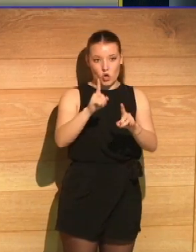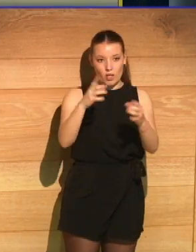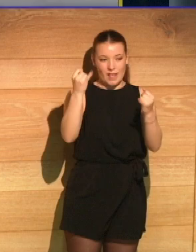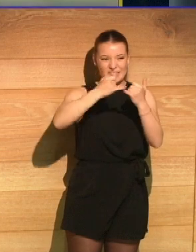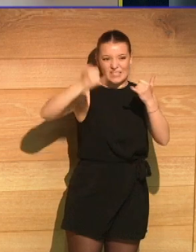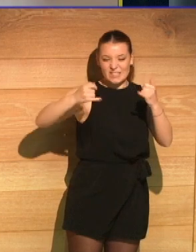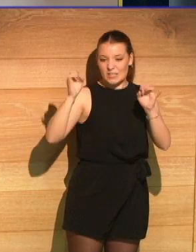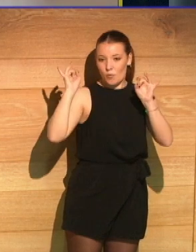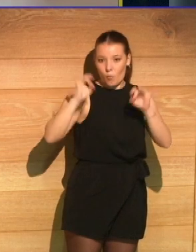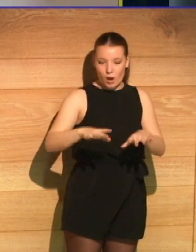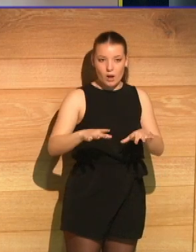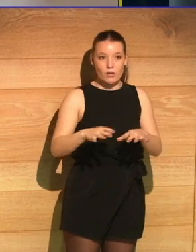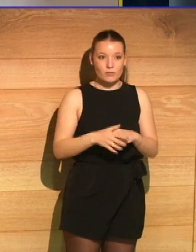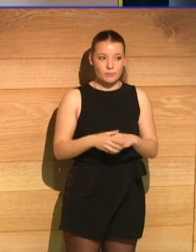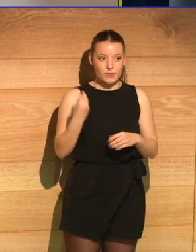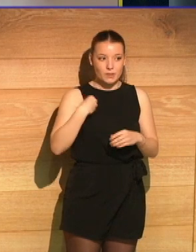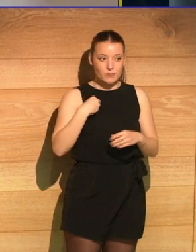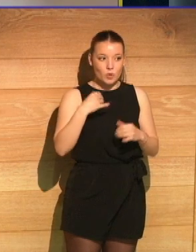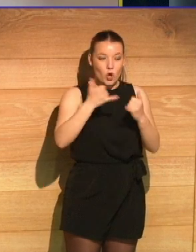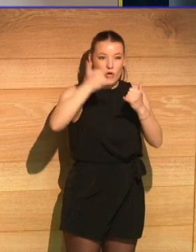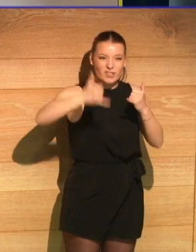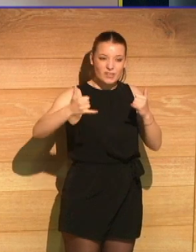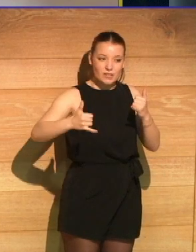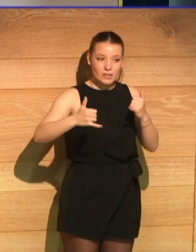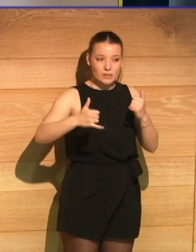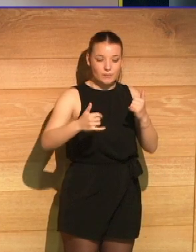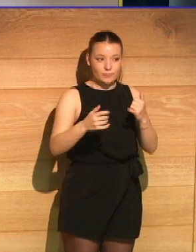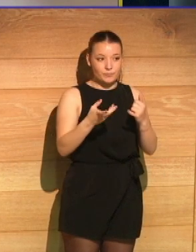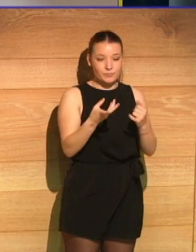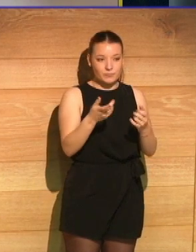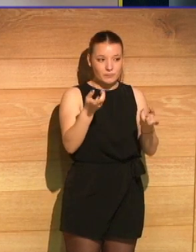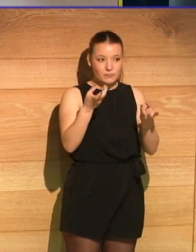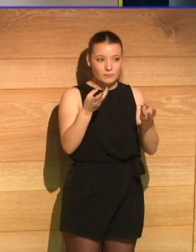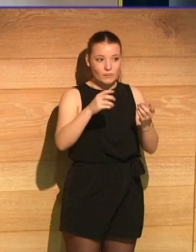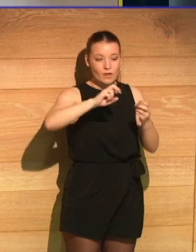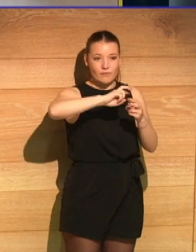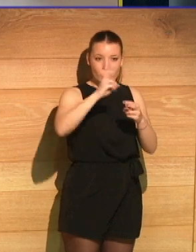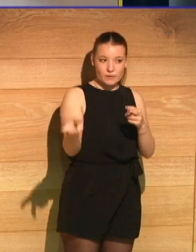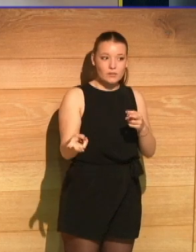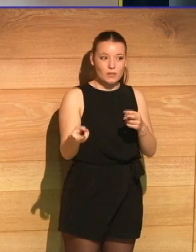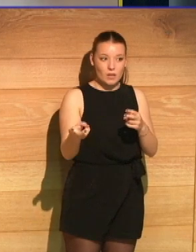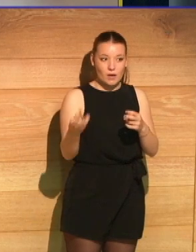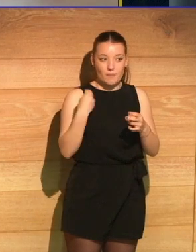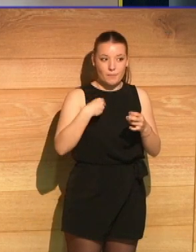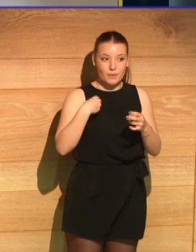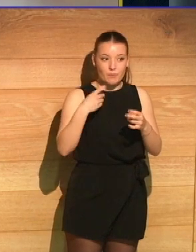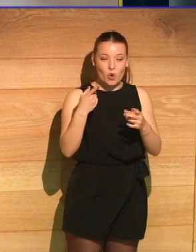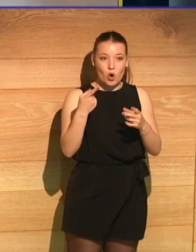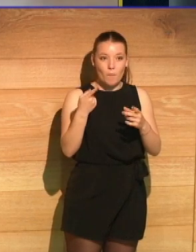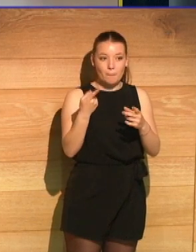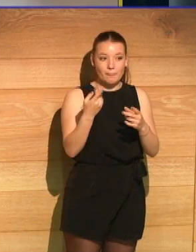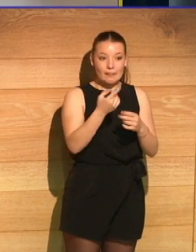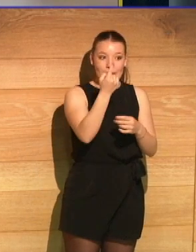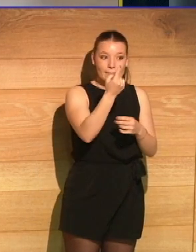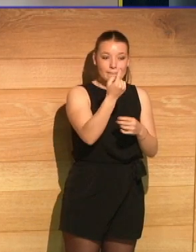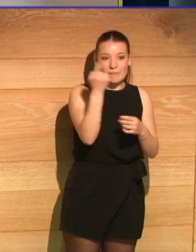crisis climática y la crisis de biodiversidad, que son dos aspectos de la misma dinámica de